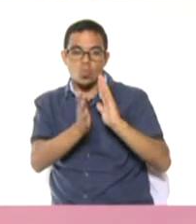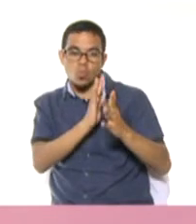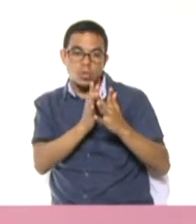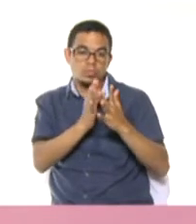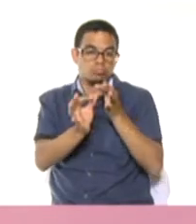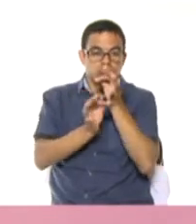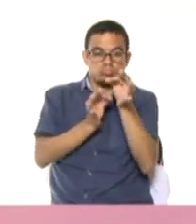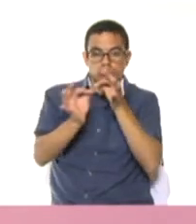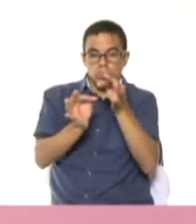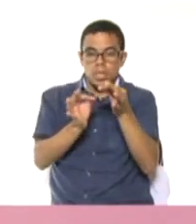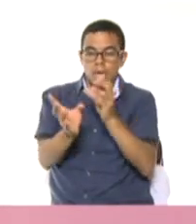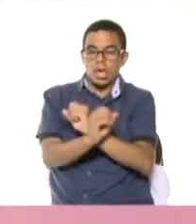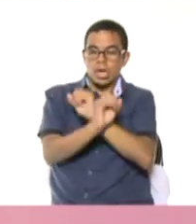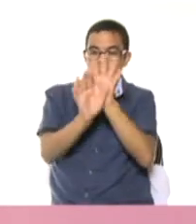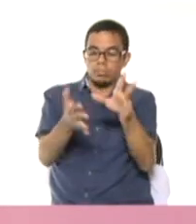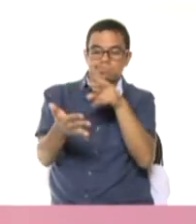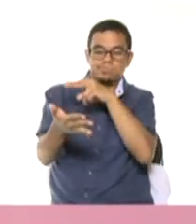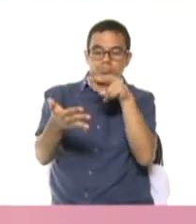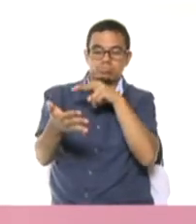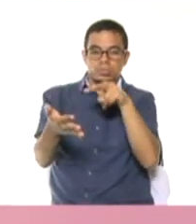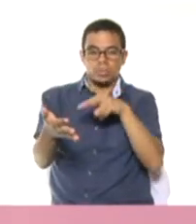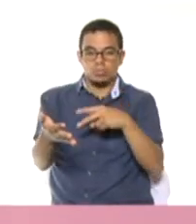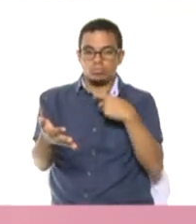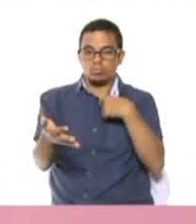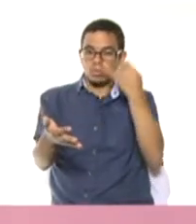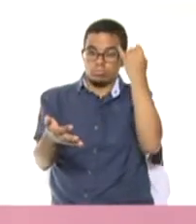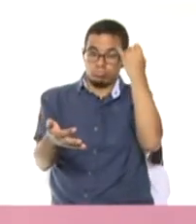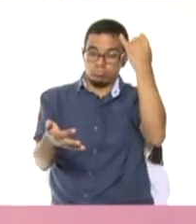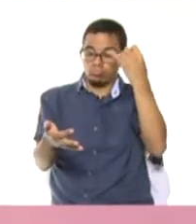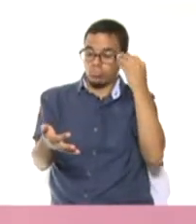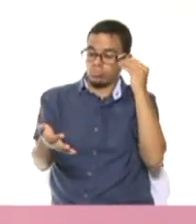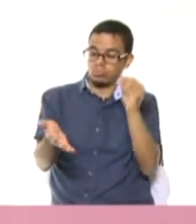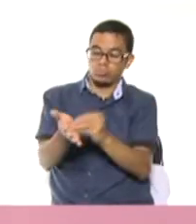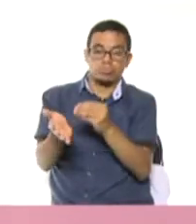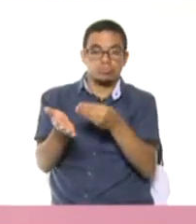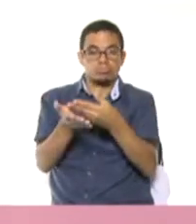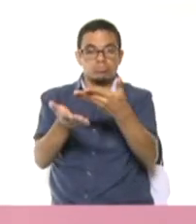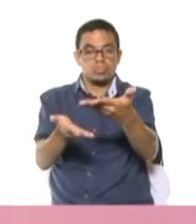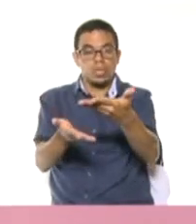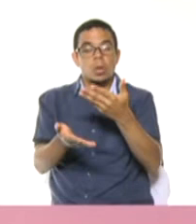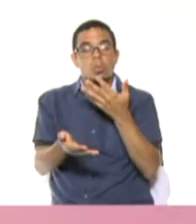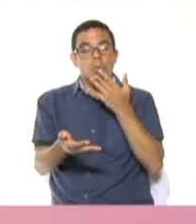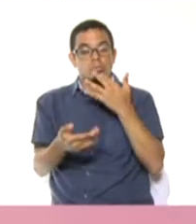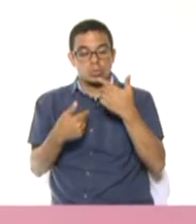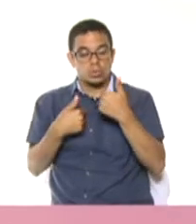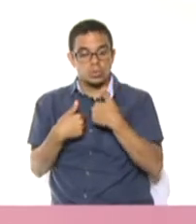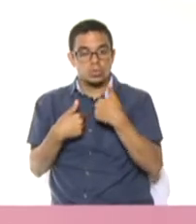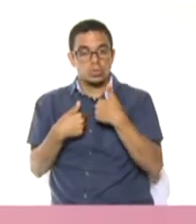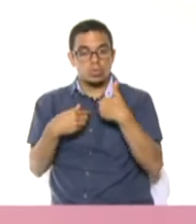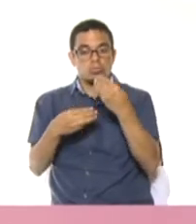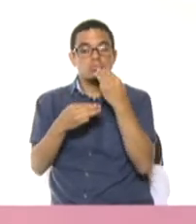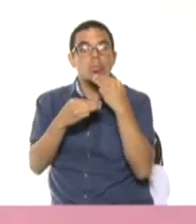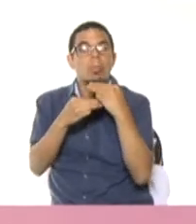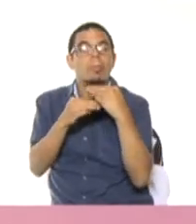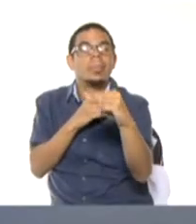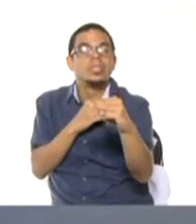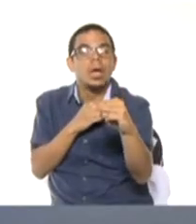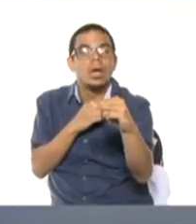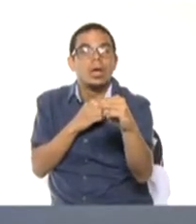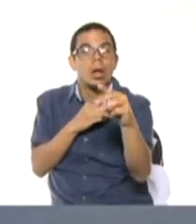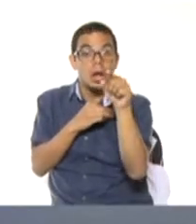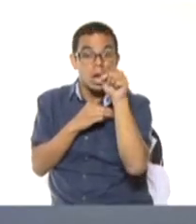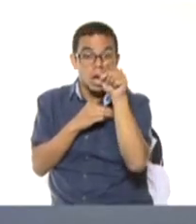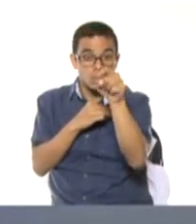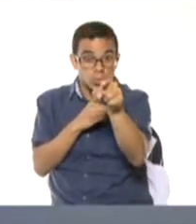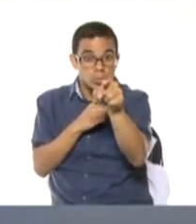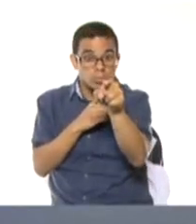y entender de forma adecuada una lectura, lo que queremos decir. Es decir, si yo soy el emisor que doy una información